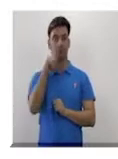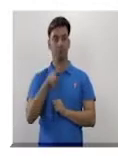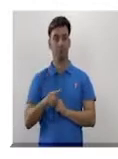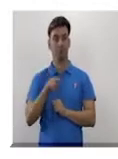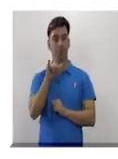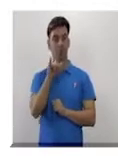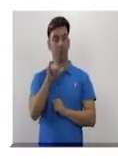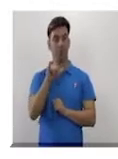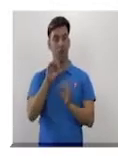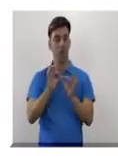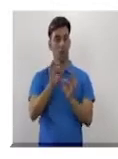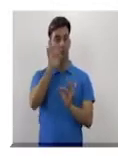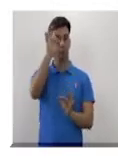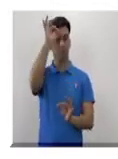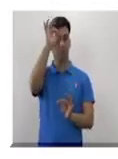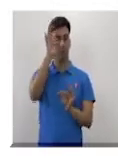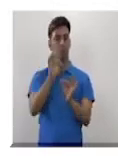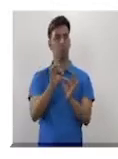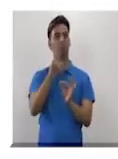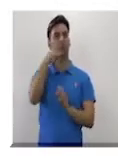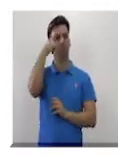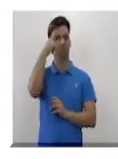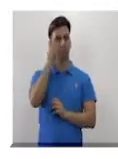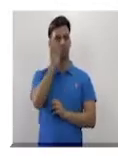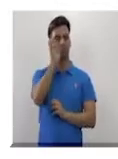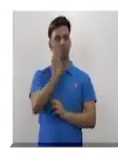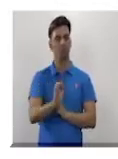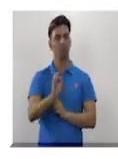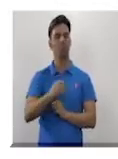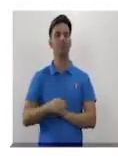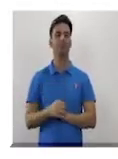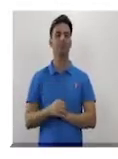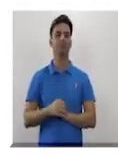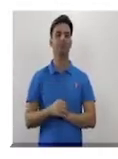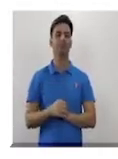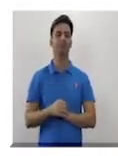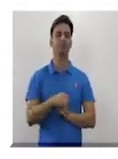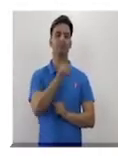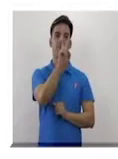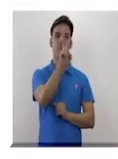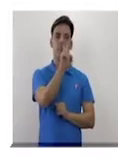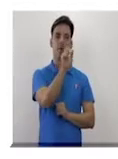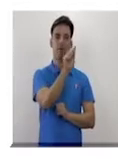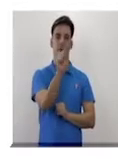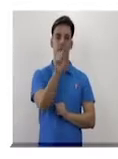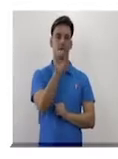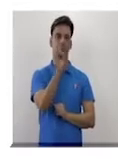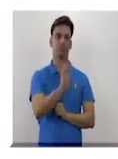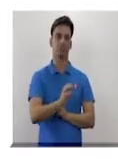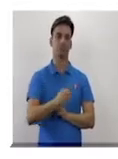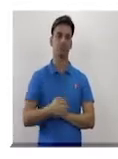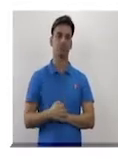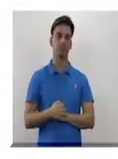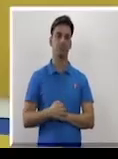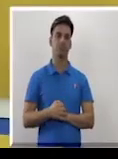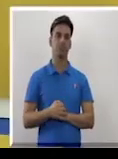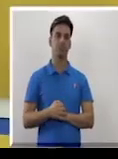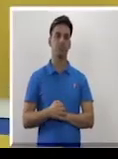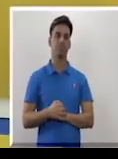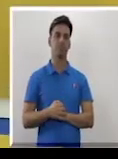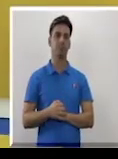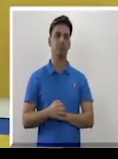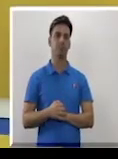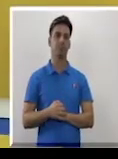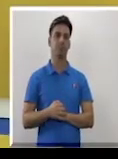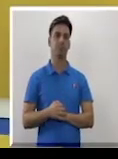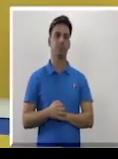¿Qué ocurre? Efectivamente, es también verdadera esta proposición.